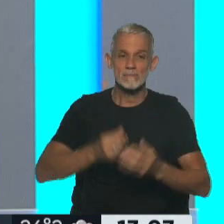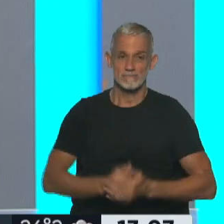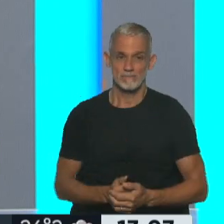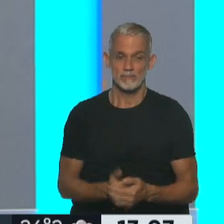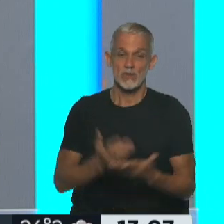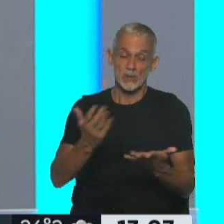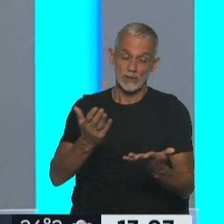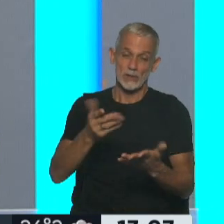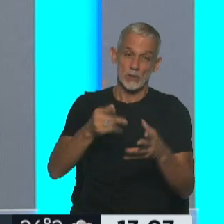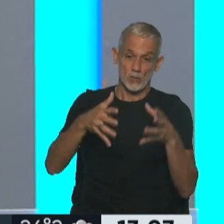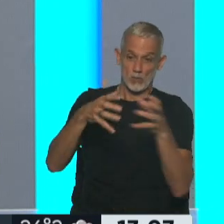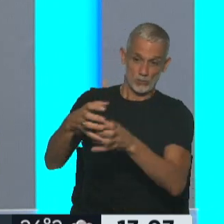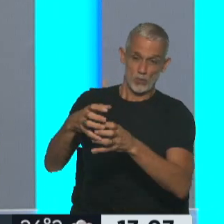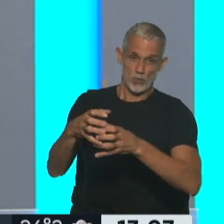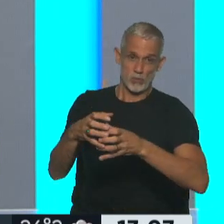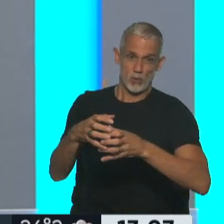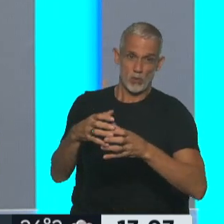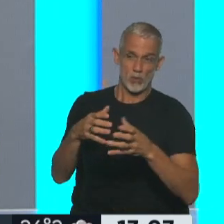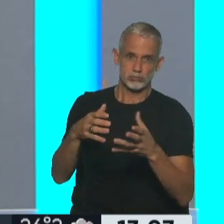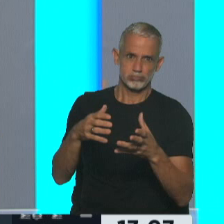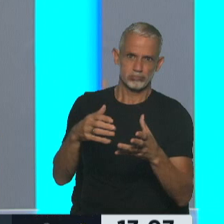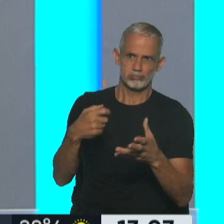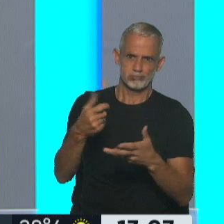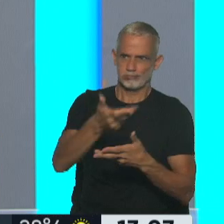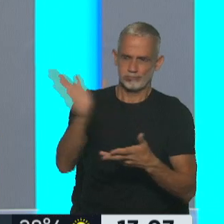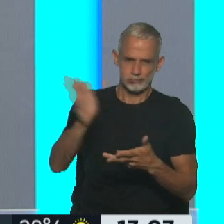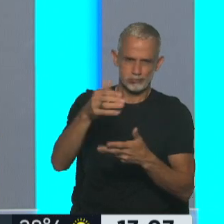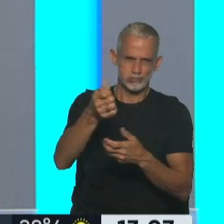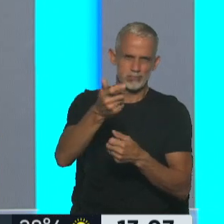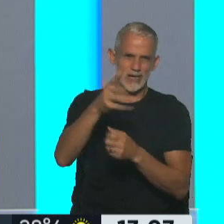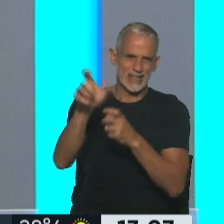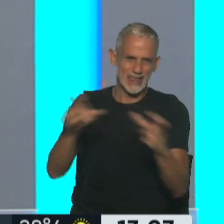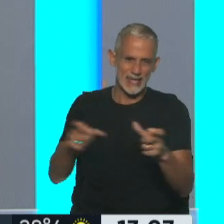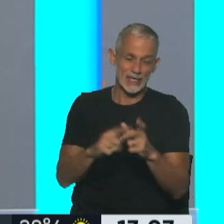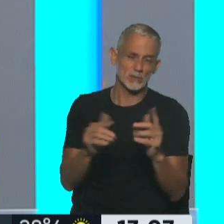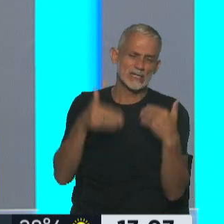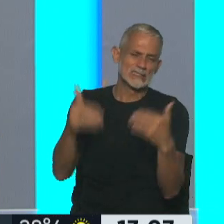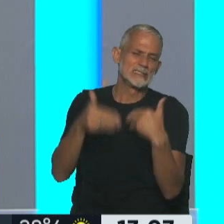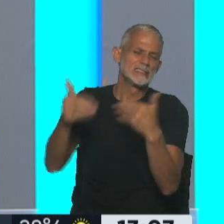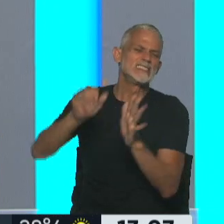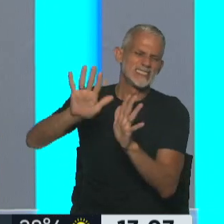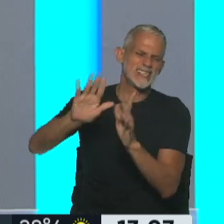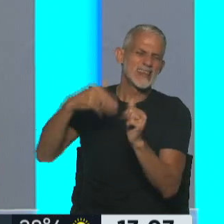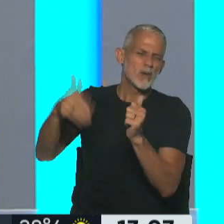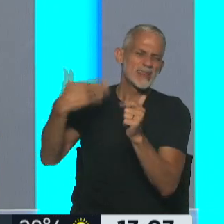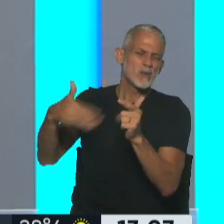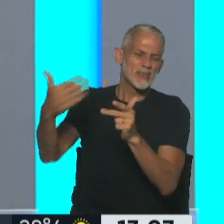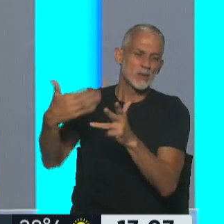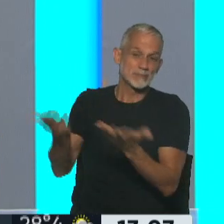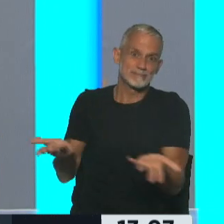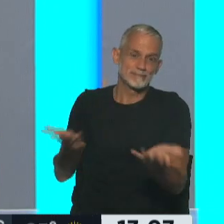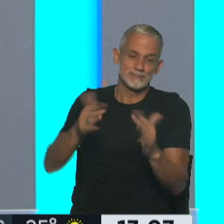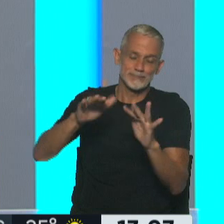digamos, uno de los sectores más importantes de la sociedad que siempre están postergados, que son los jubilados y los pensionados. Y ahí